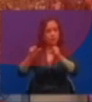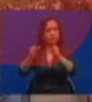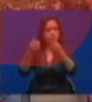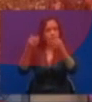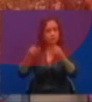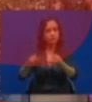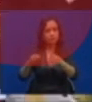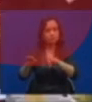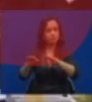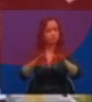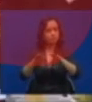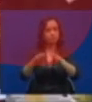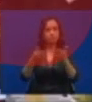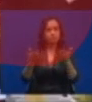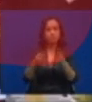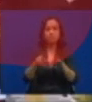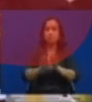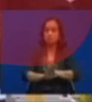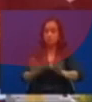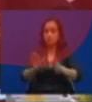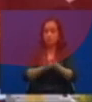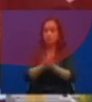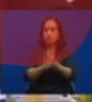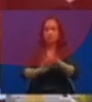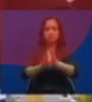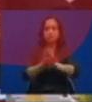no lo despiden y se acabó